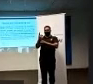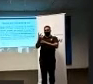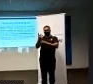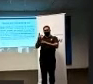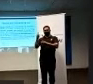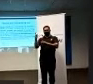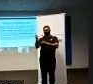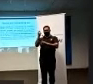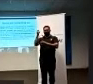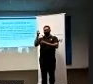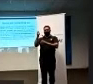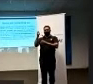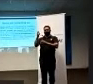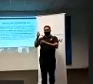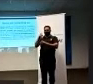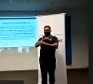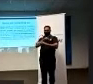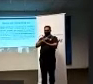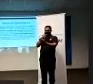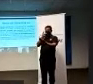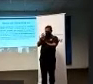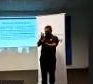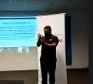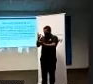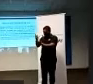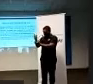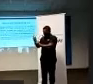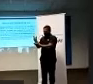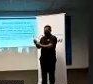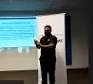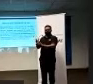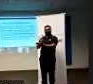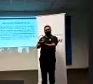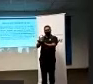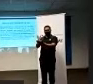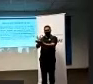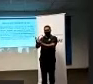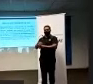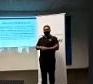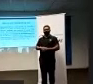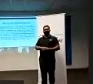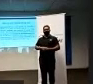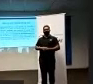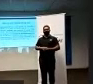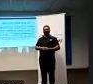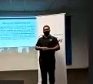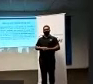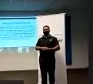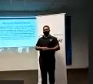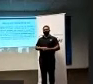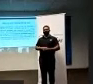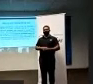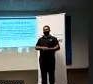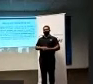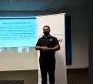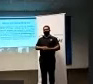mayores de 65 años, siendo los efectos adversos menores en este grupo de edad y la respuesta de anticuerpos similar a la de los otros grupos. Tomando en cuenta toda